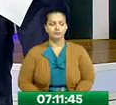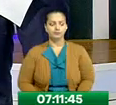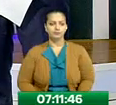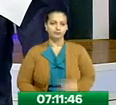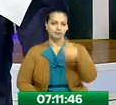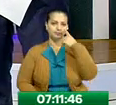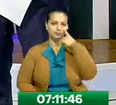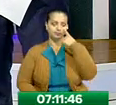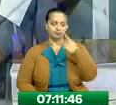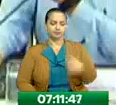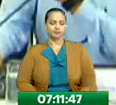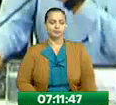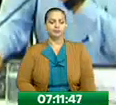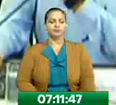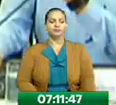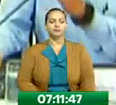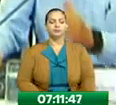Veamos.